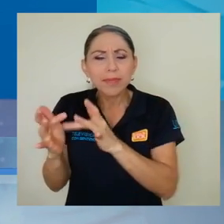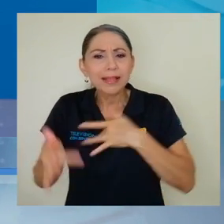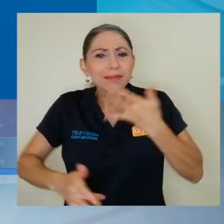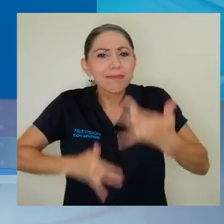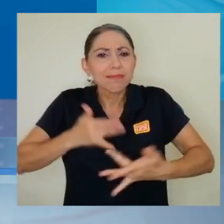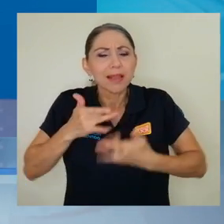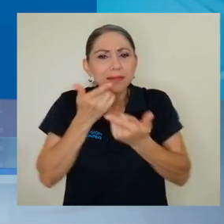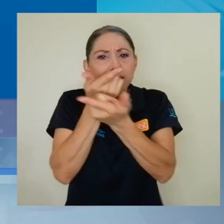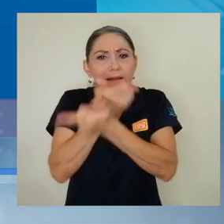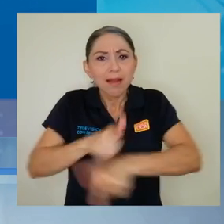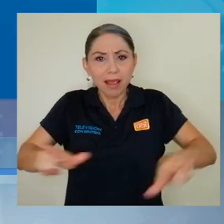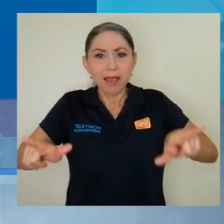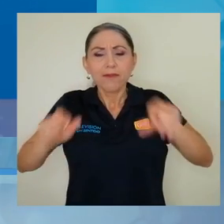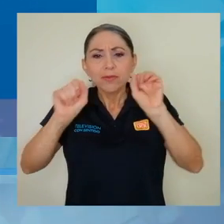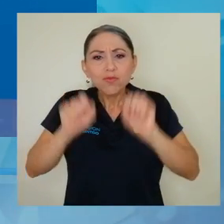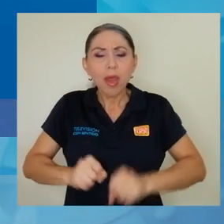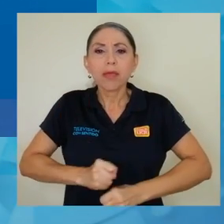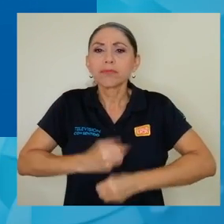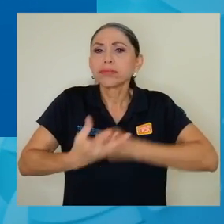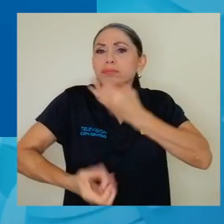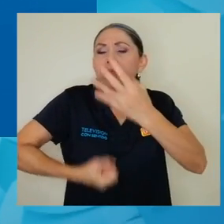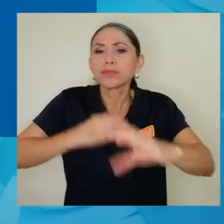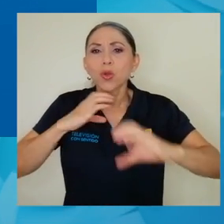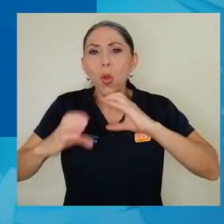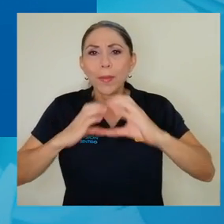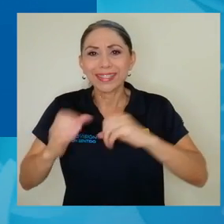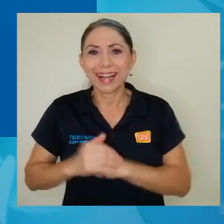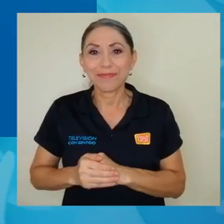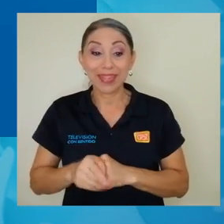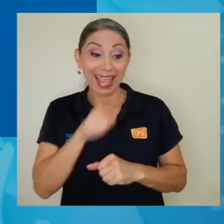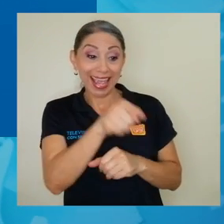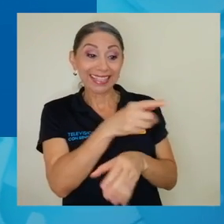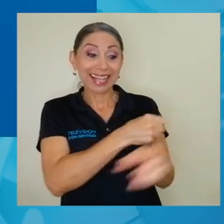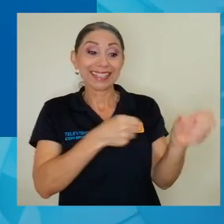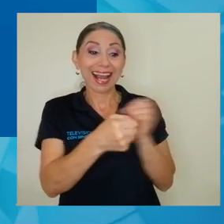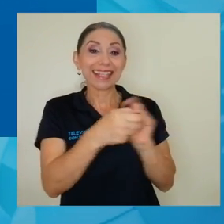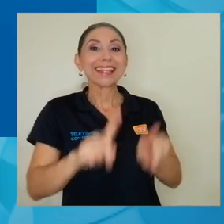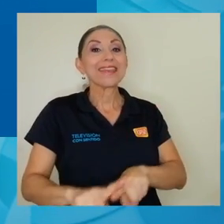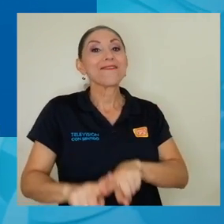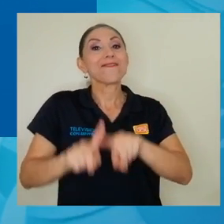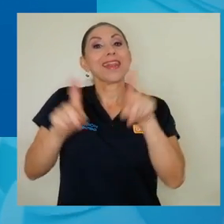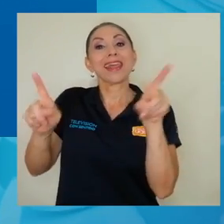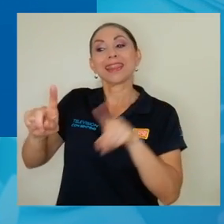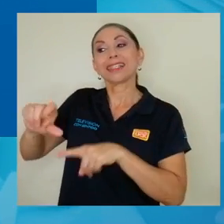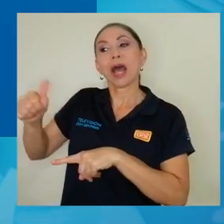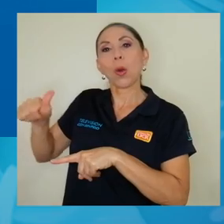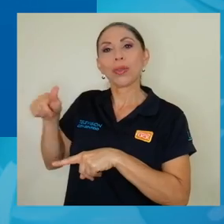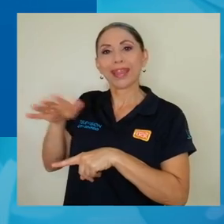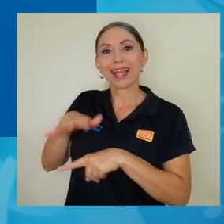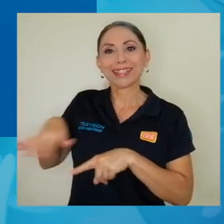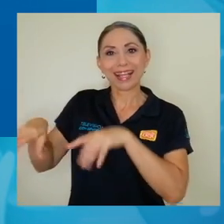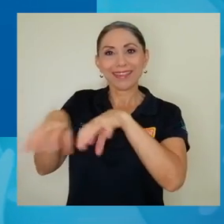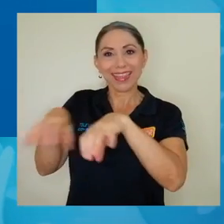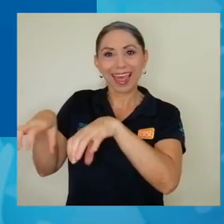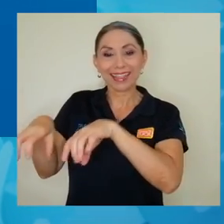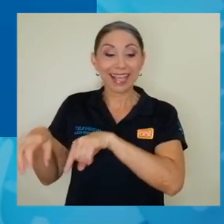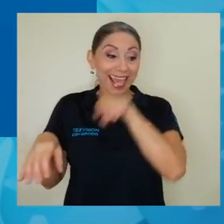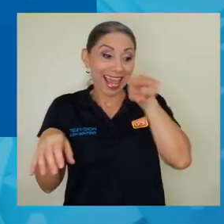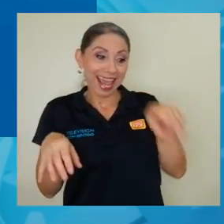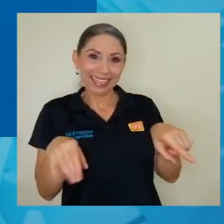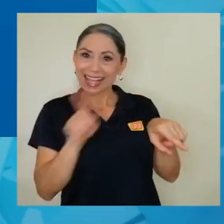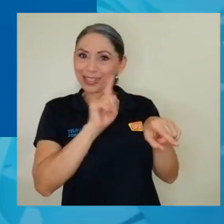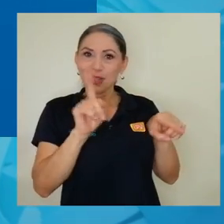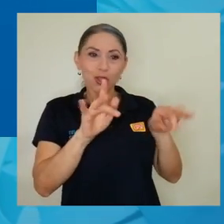de sentirse más libres, de conversar y estas salas, a diferencia de otras actividades que desarrolla la oficina de